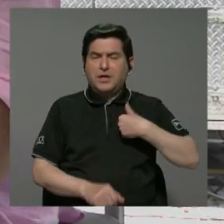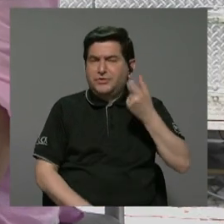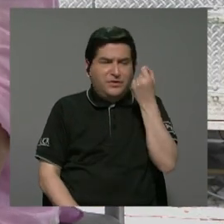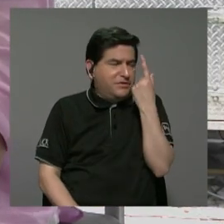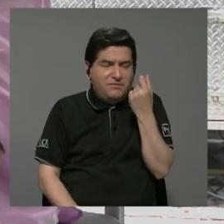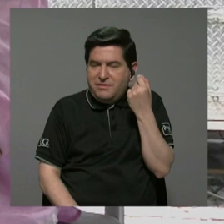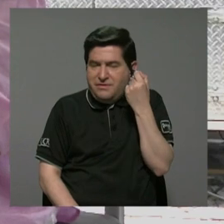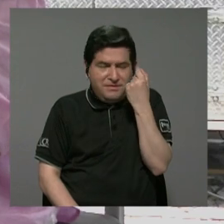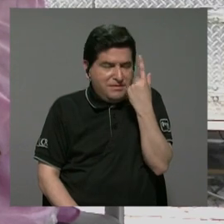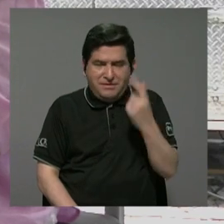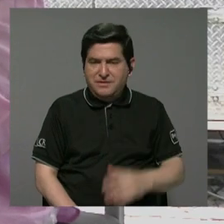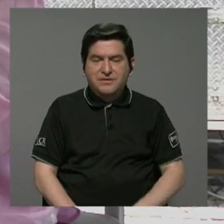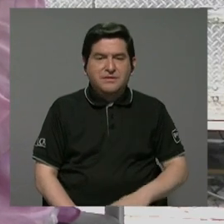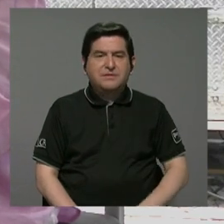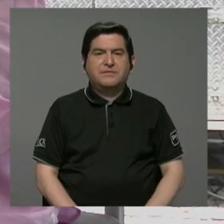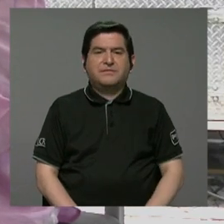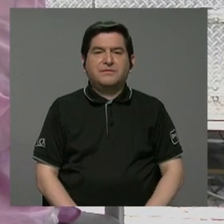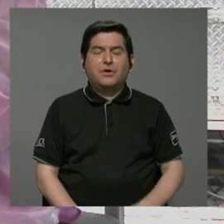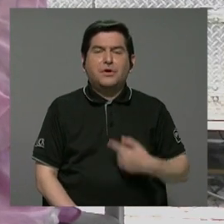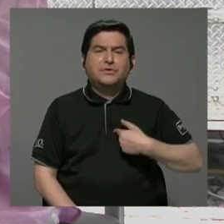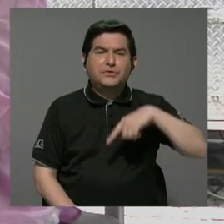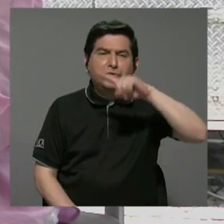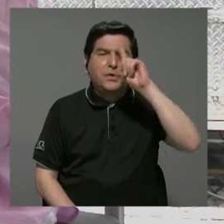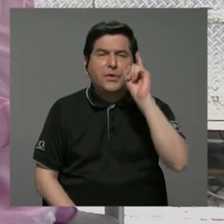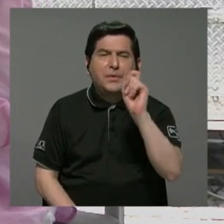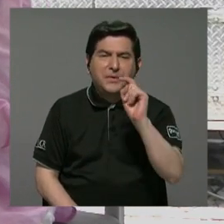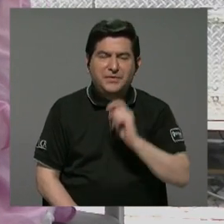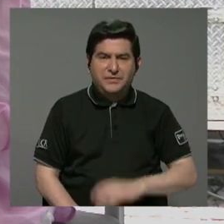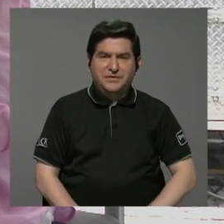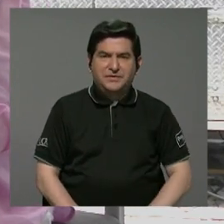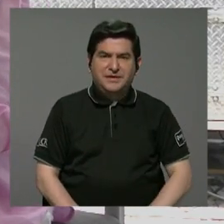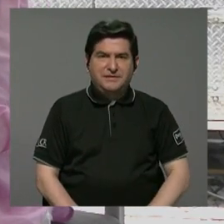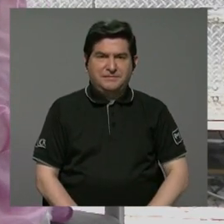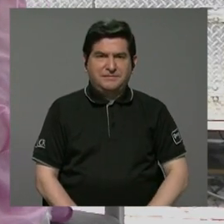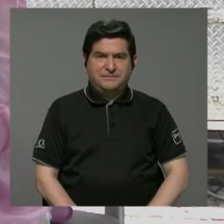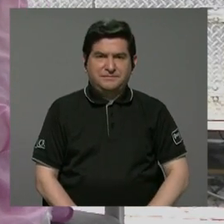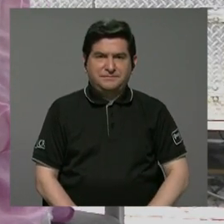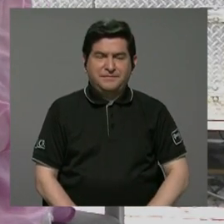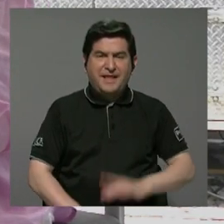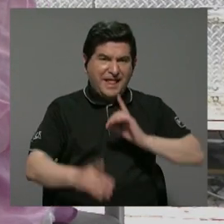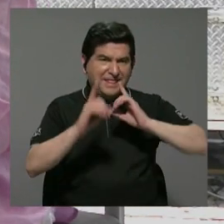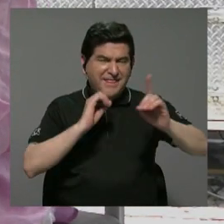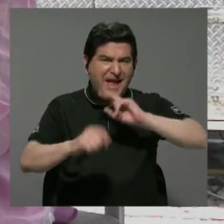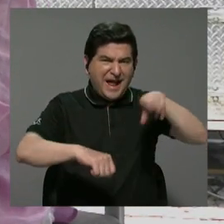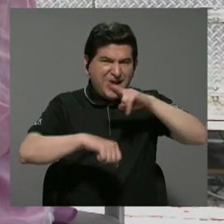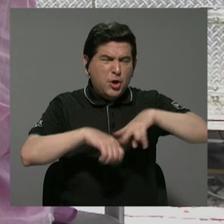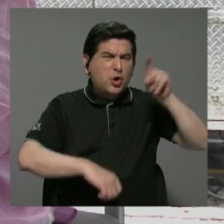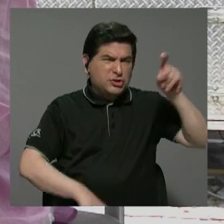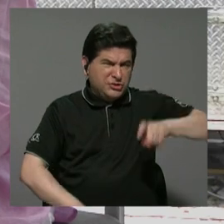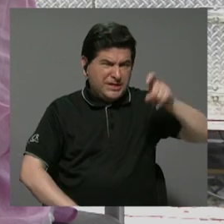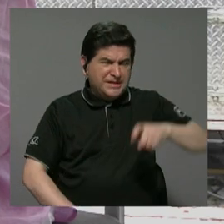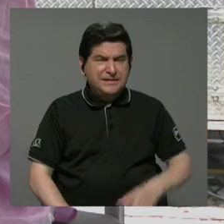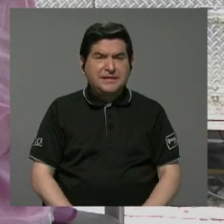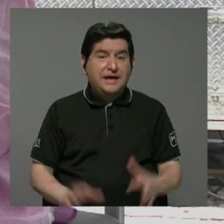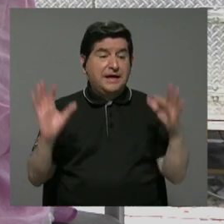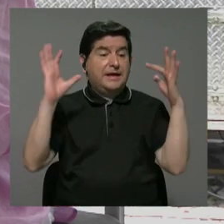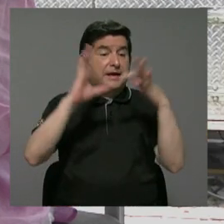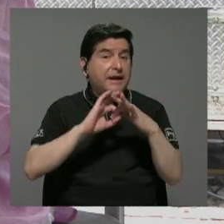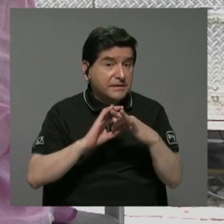comprender la lógica. Yo quería preguntarle también, ¿es necesario un diálogo nacional con